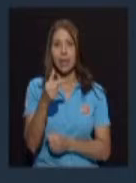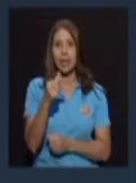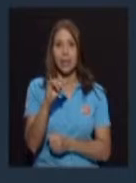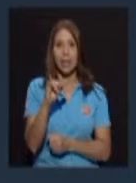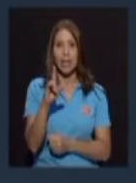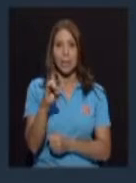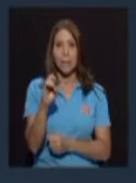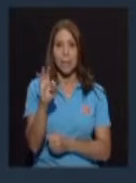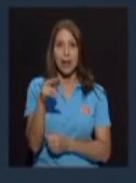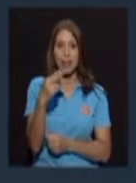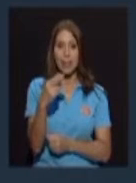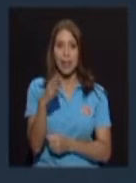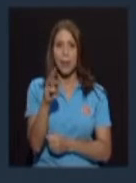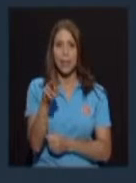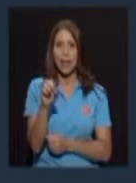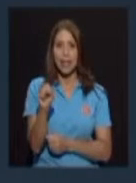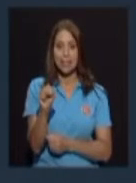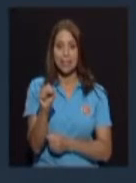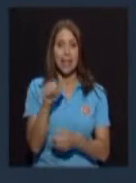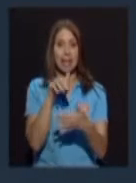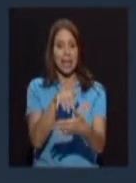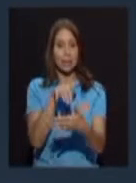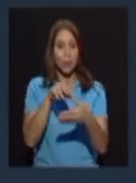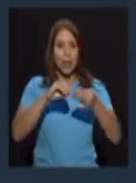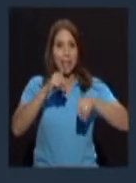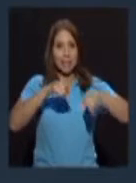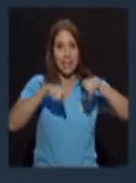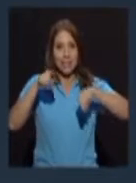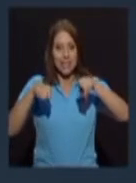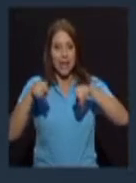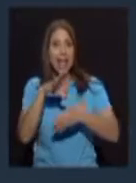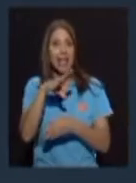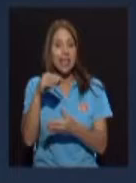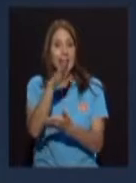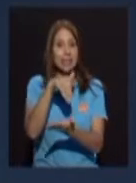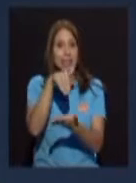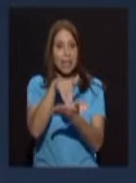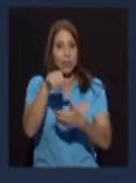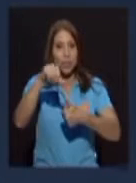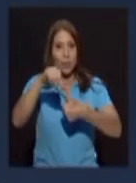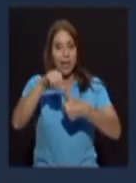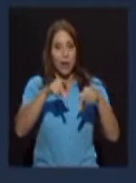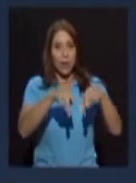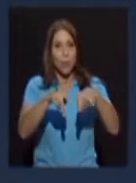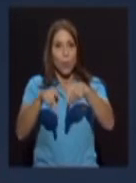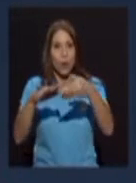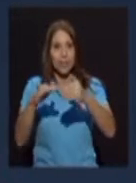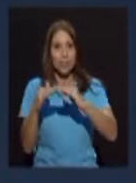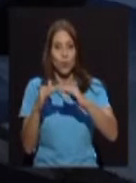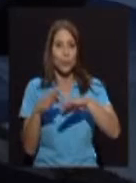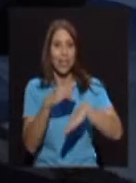Gilbert Brenes, de la Escuela de Estadística y del Centro Centroamericano de Población, y el